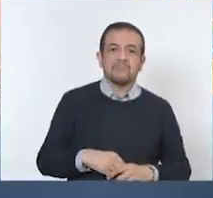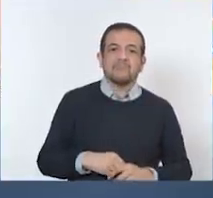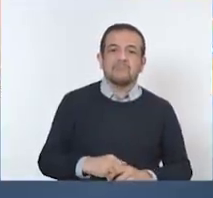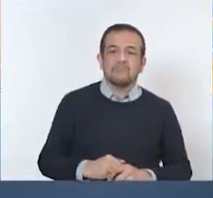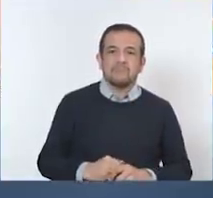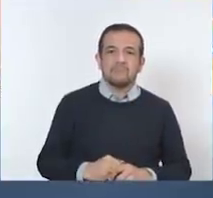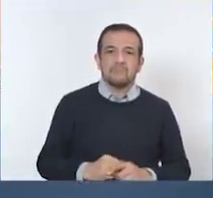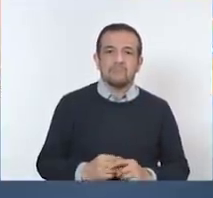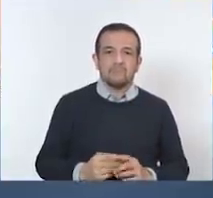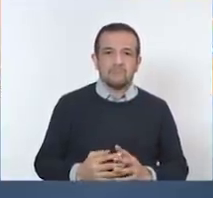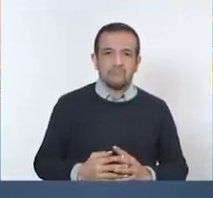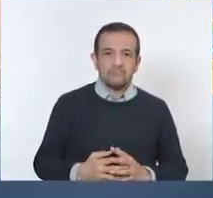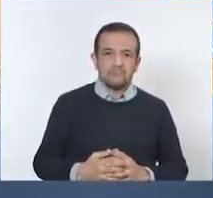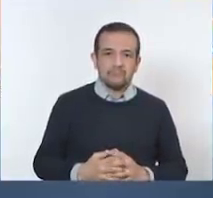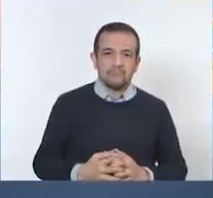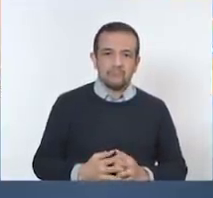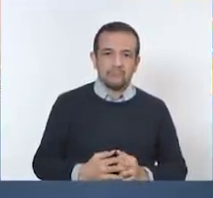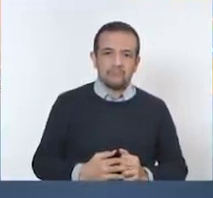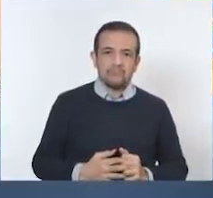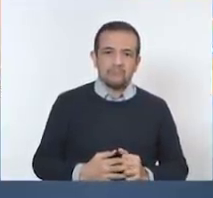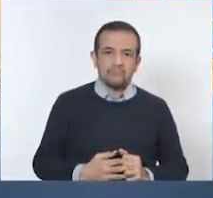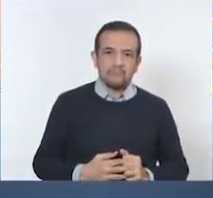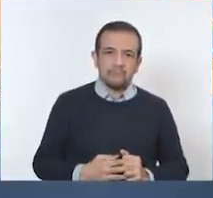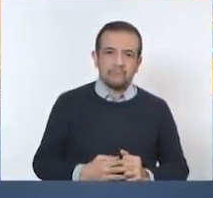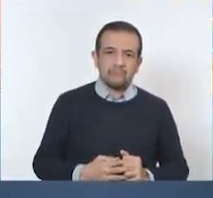del lado derecho.